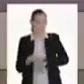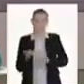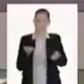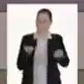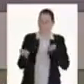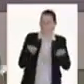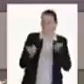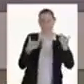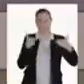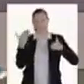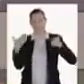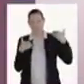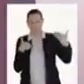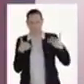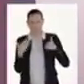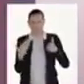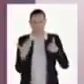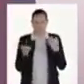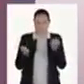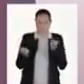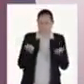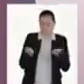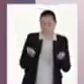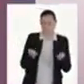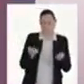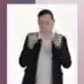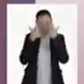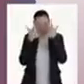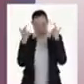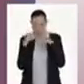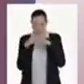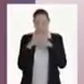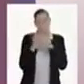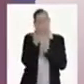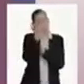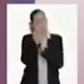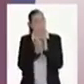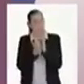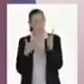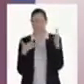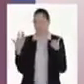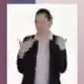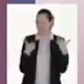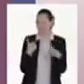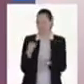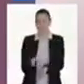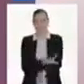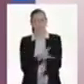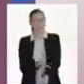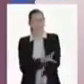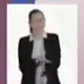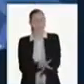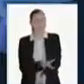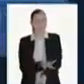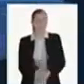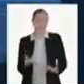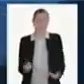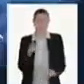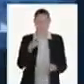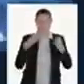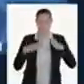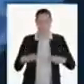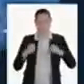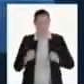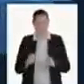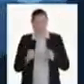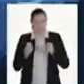a realizar rutinas divertidas. El ejercicio baja tu nivel de estrés y ansiedad. Estarás alegre y con más energía. Tu condición